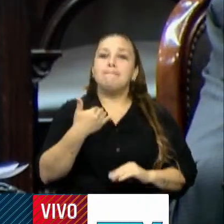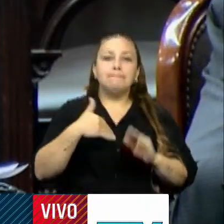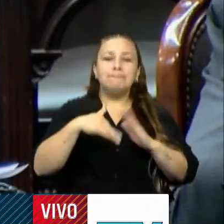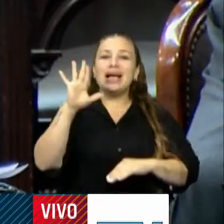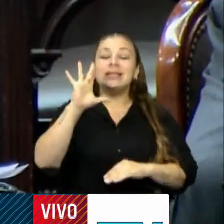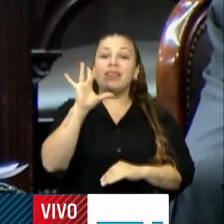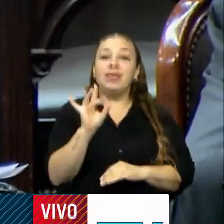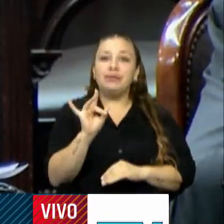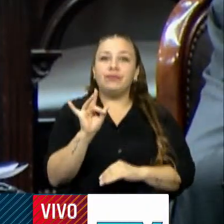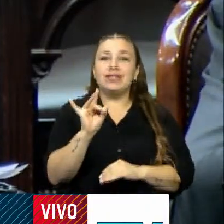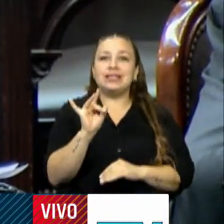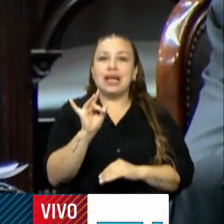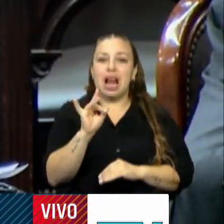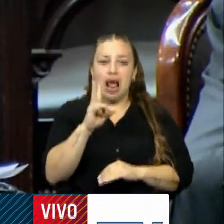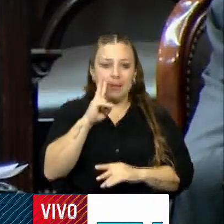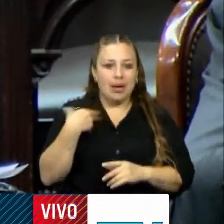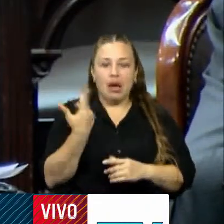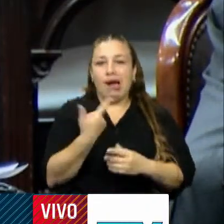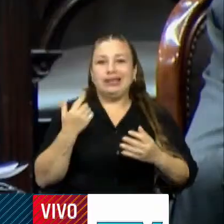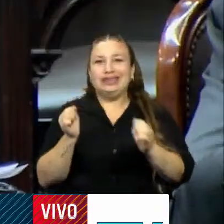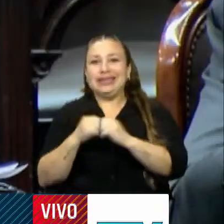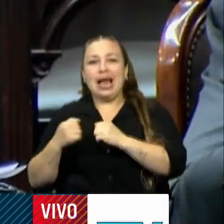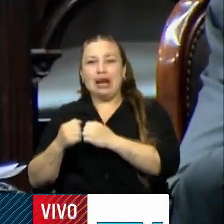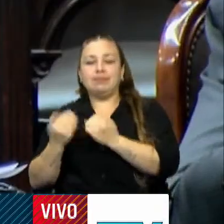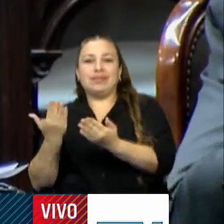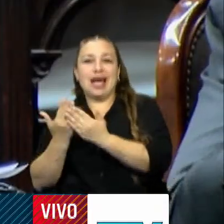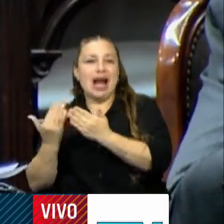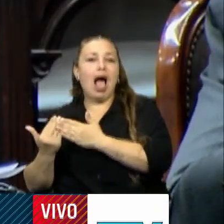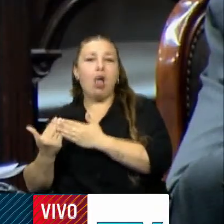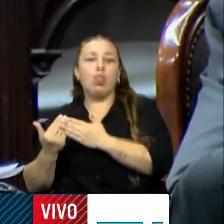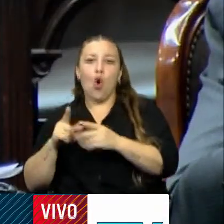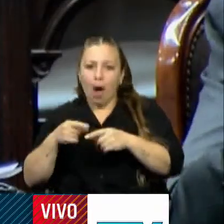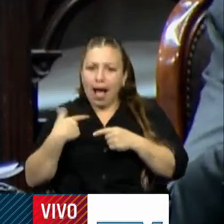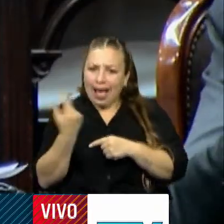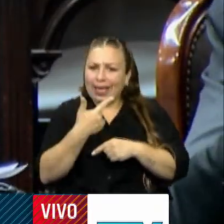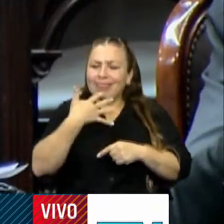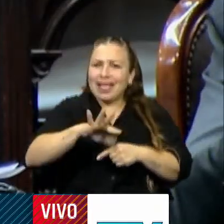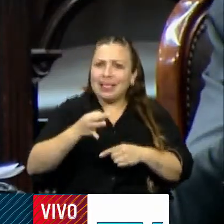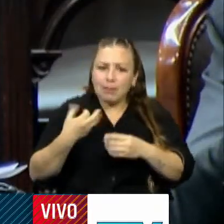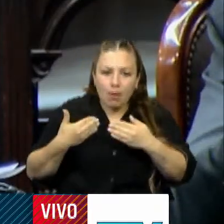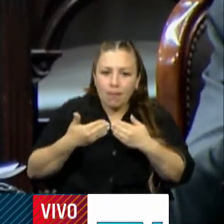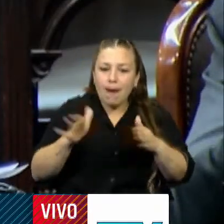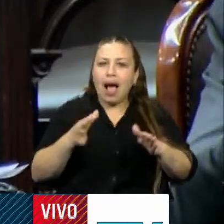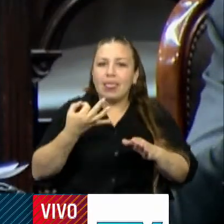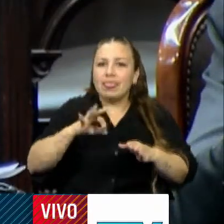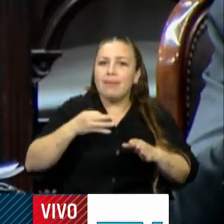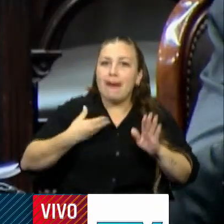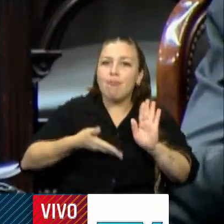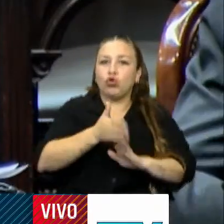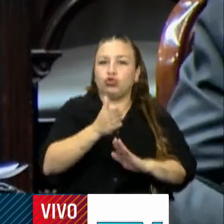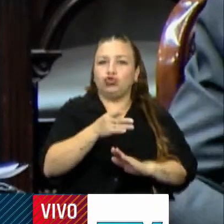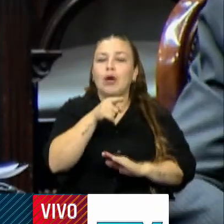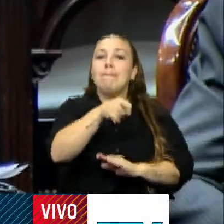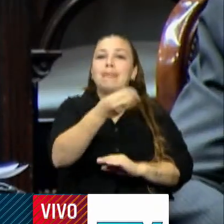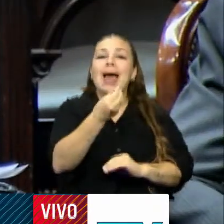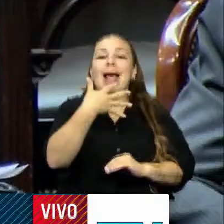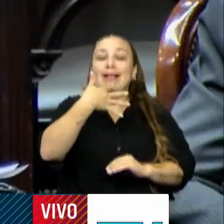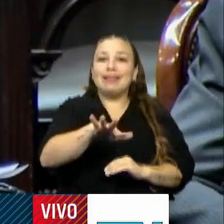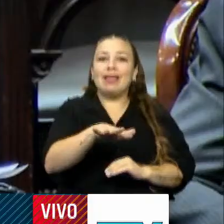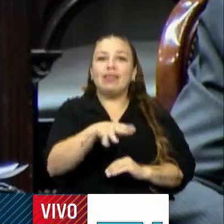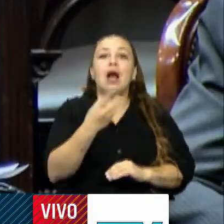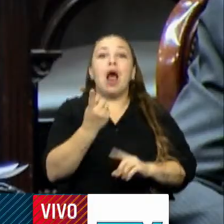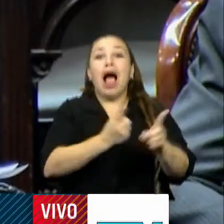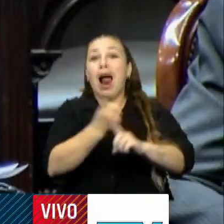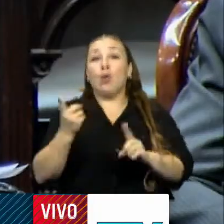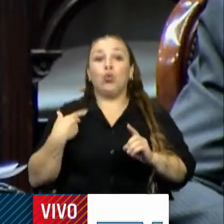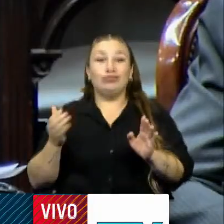salir accidentado, pero dejar de encerrarnos para entender que esa desconexión muchas veces y ese encierro nos lleva a tomar